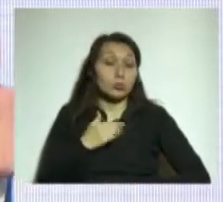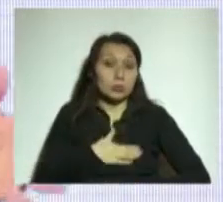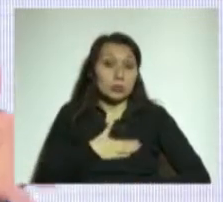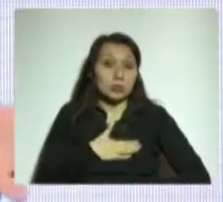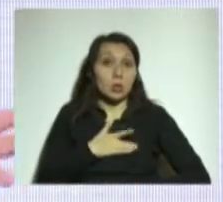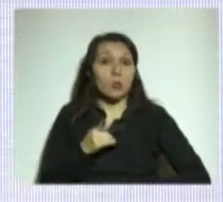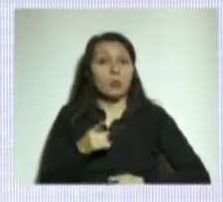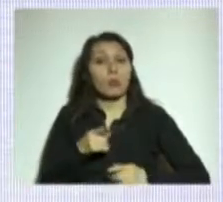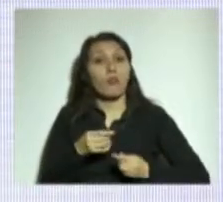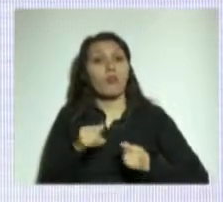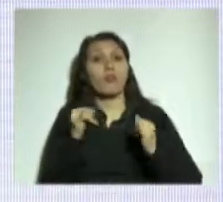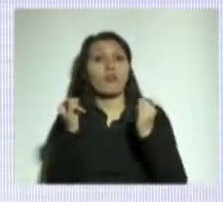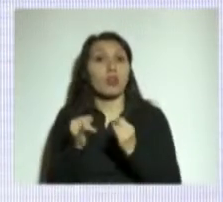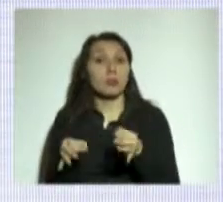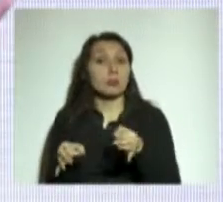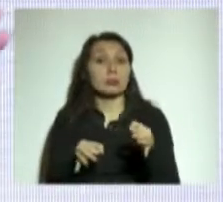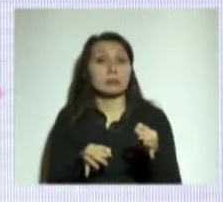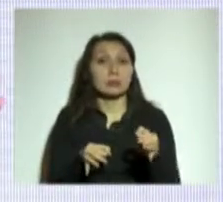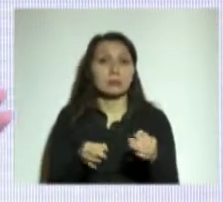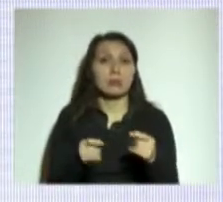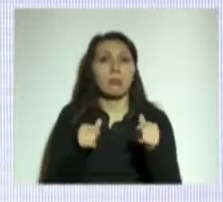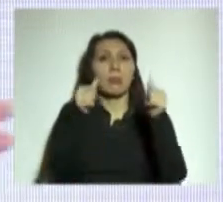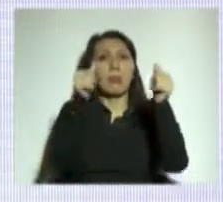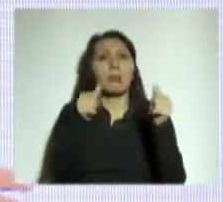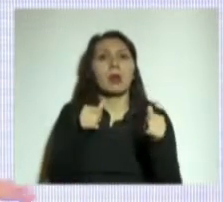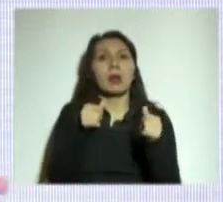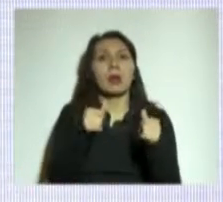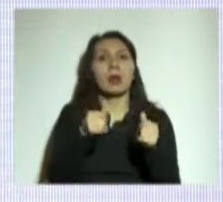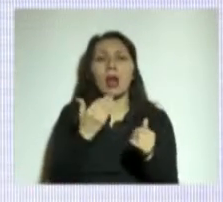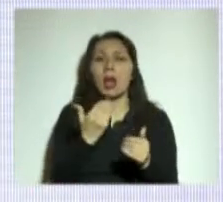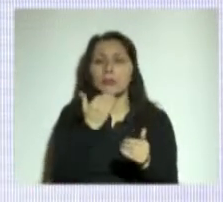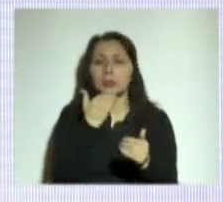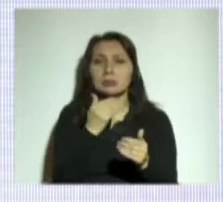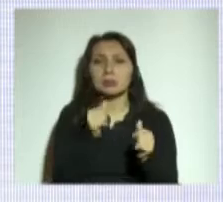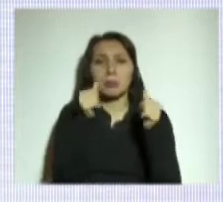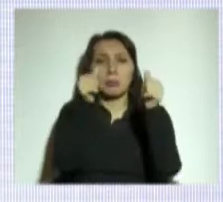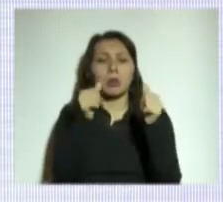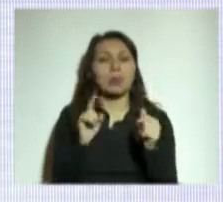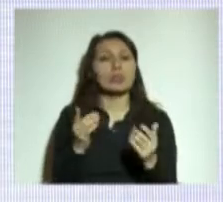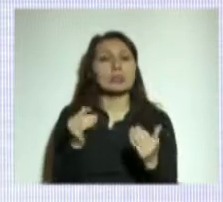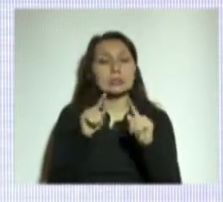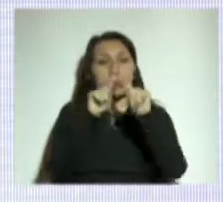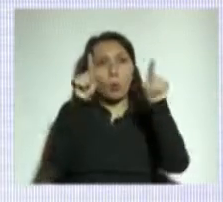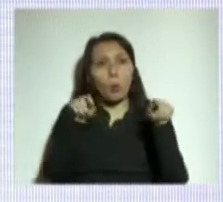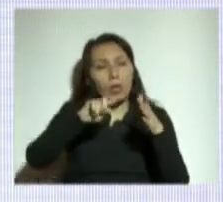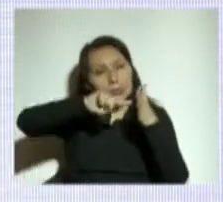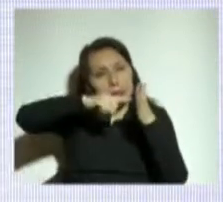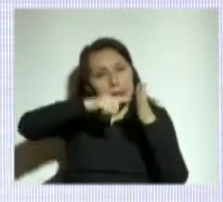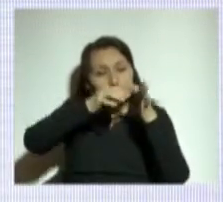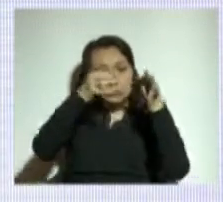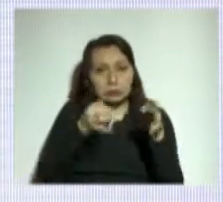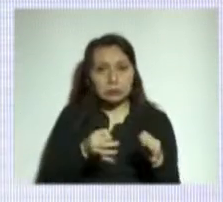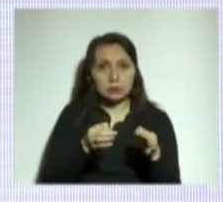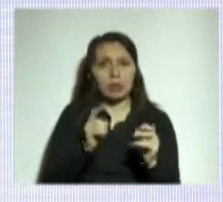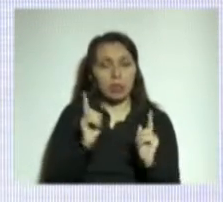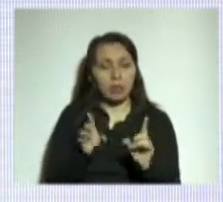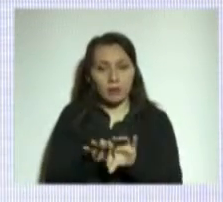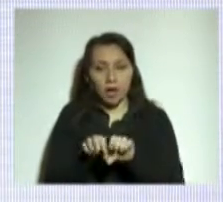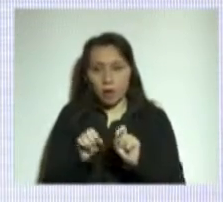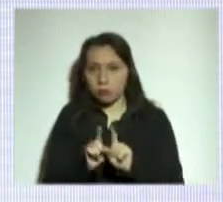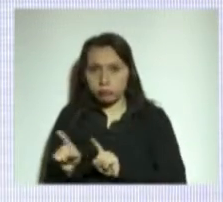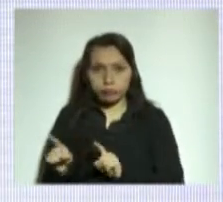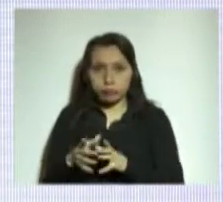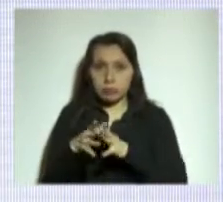es un instrumento de gobernanza, vas a terminar con un cortador de pizza cuando lo que necesitas es colgar un cuadro. Por lo tanto, hay que tener coordinados